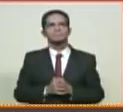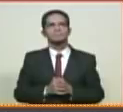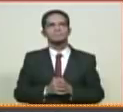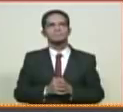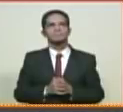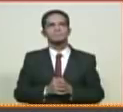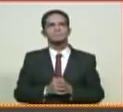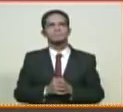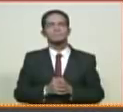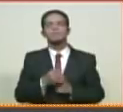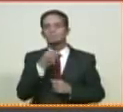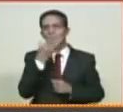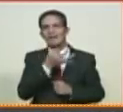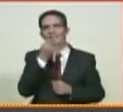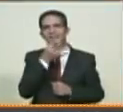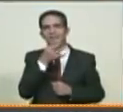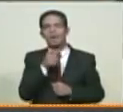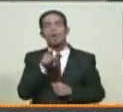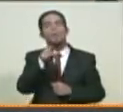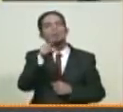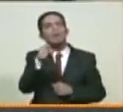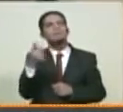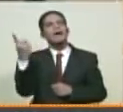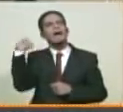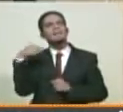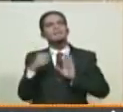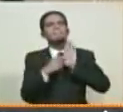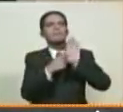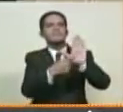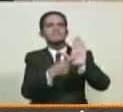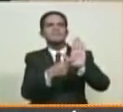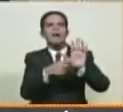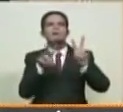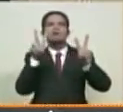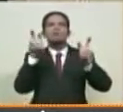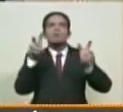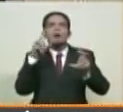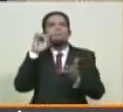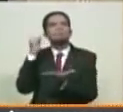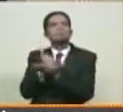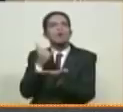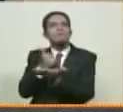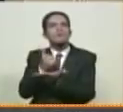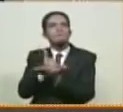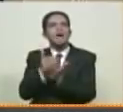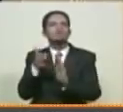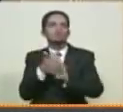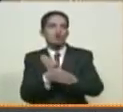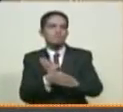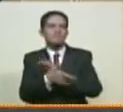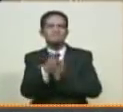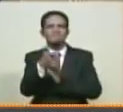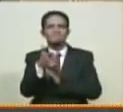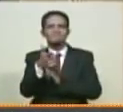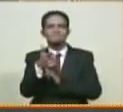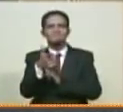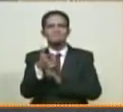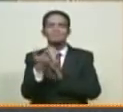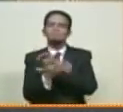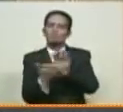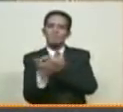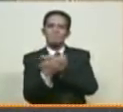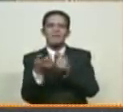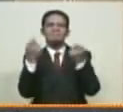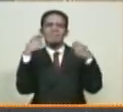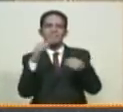Buenas tardes, ministro. Usted el día de ayer presentaba nuevas pruebas que están relacionadas con el intento de magnicidio contra el presidente de la República,